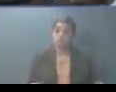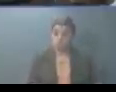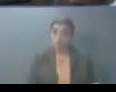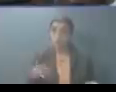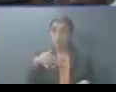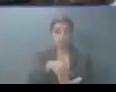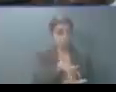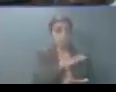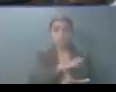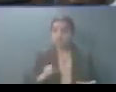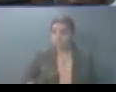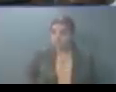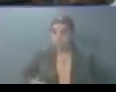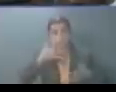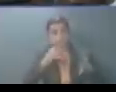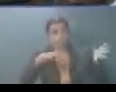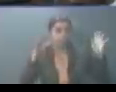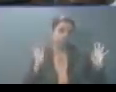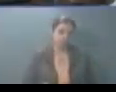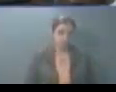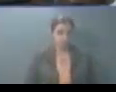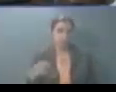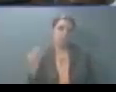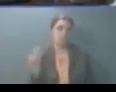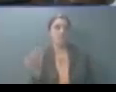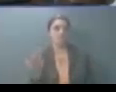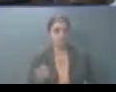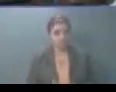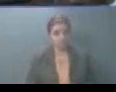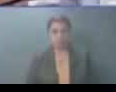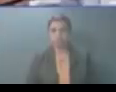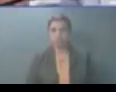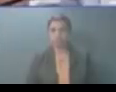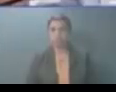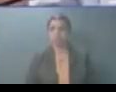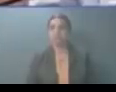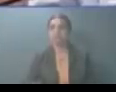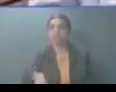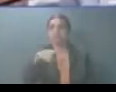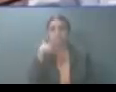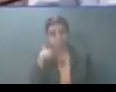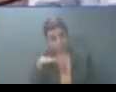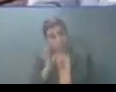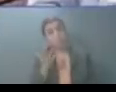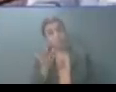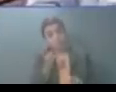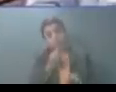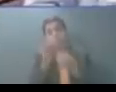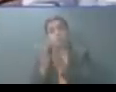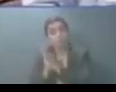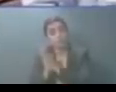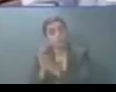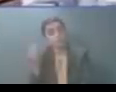los salvadoreños que me digan que no han visto esto, por favor. Entonces, lo que yo quiero decirles es, por